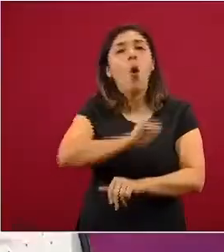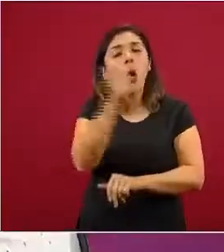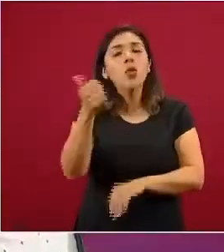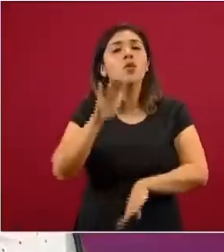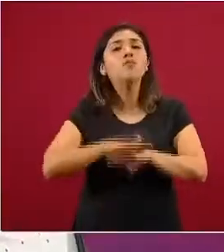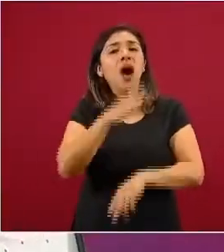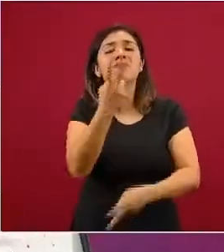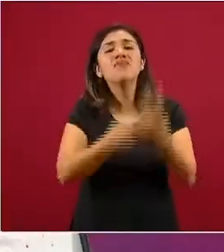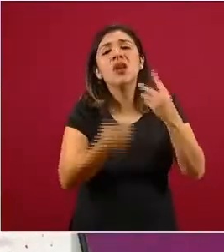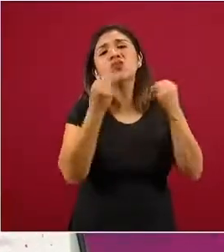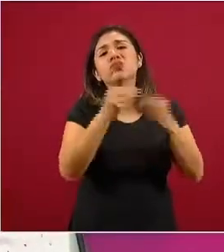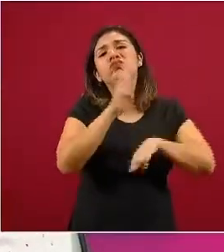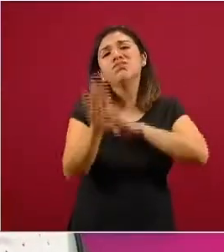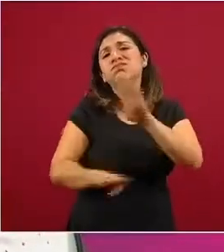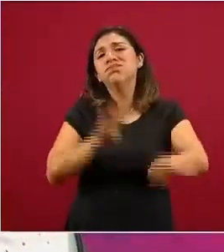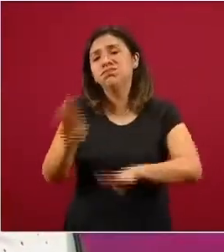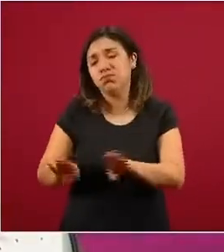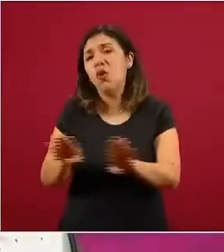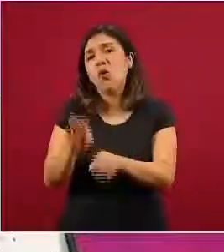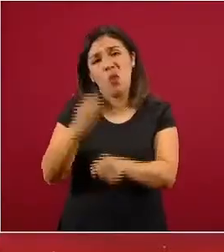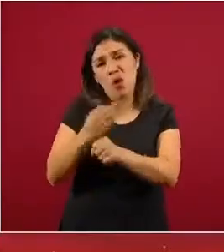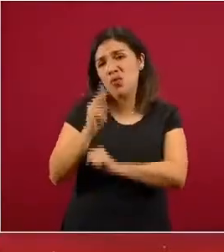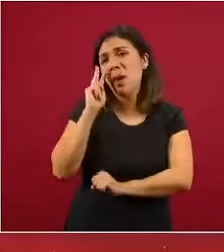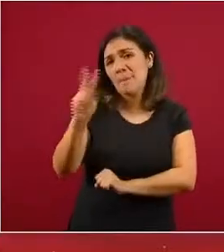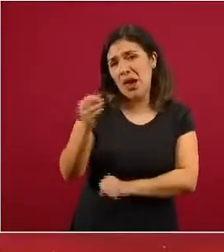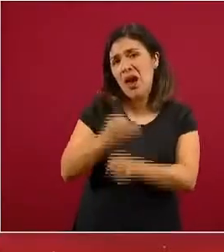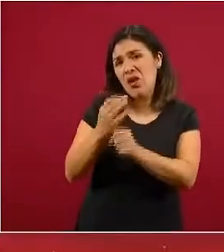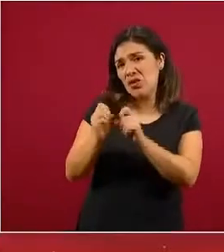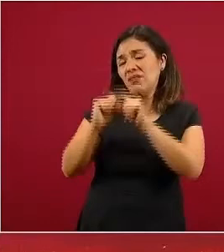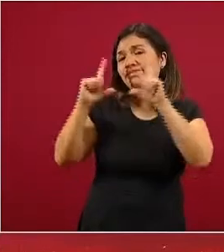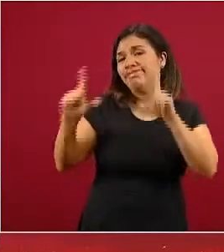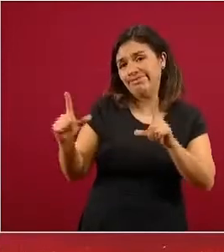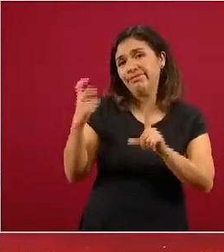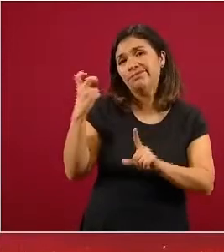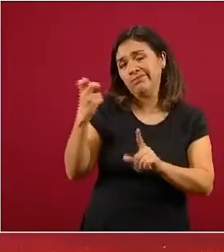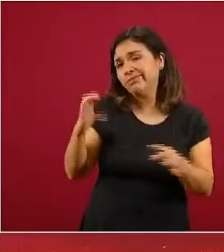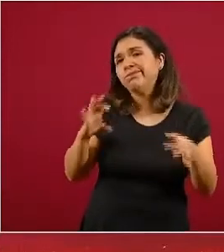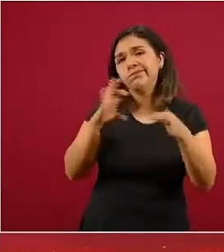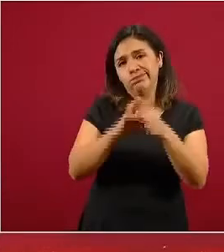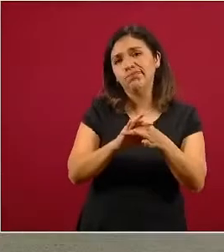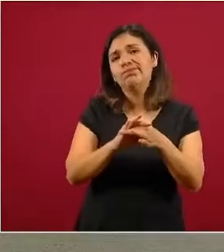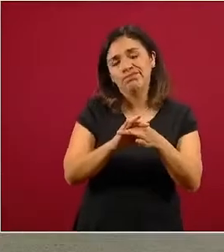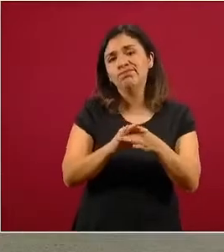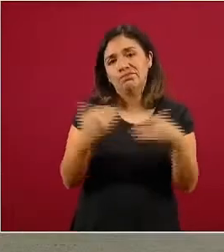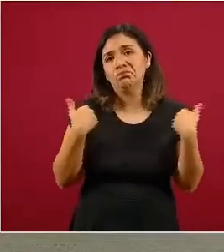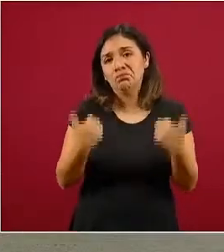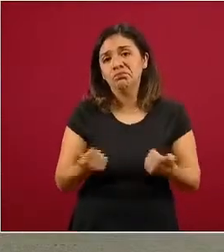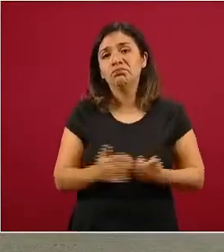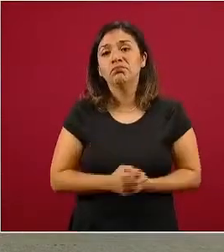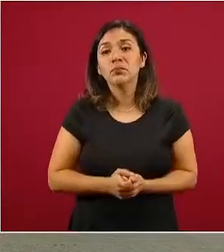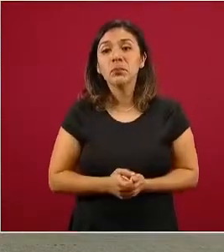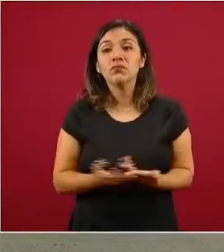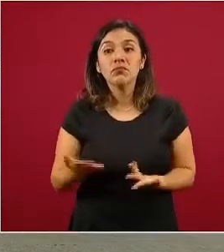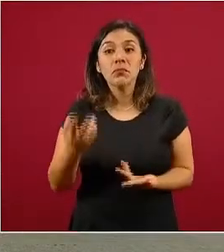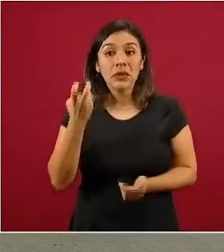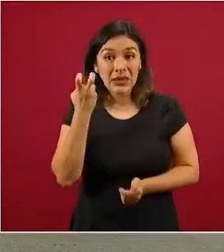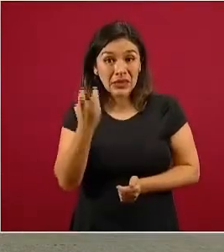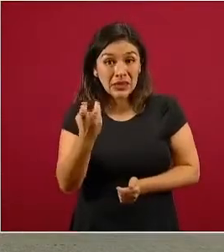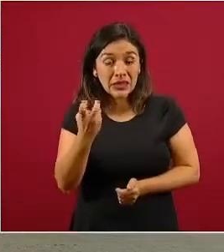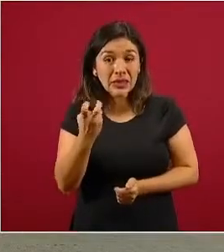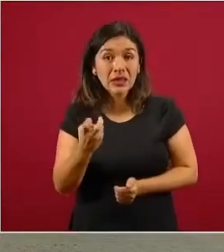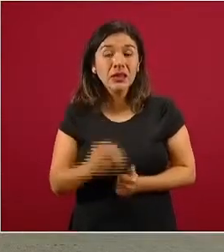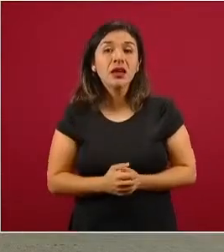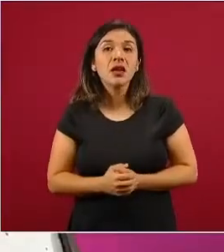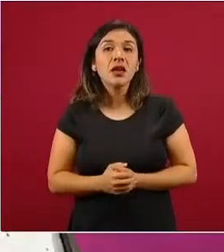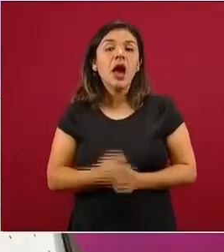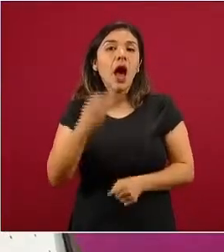se presenta este informe, este análisis de exceso de mortalidad. Y antes de pasar